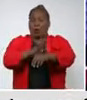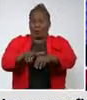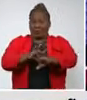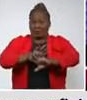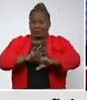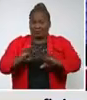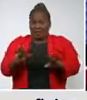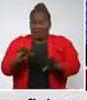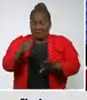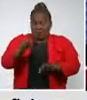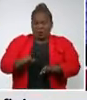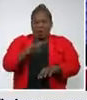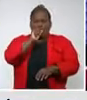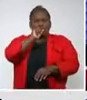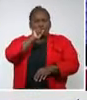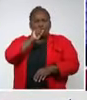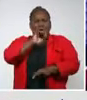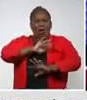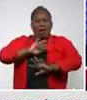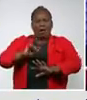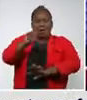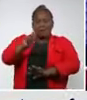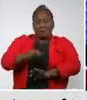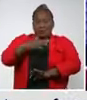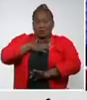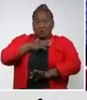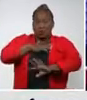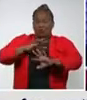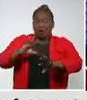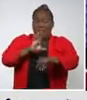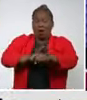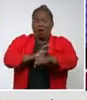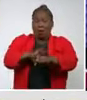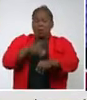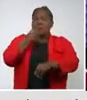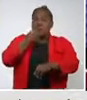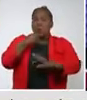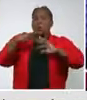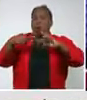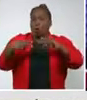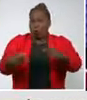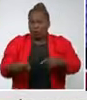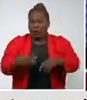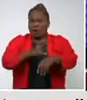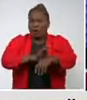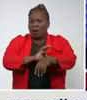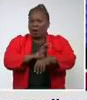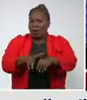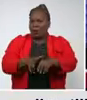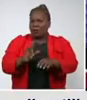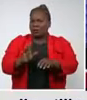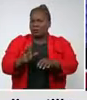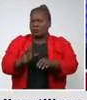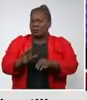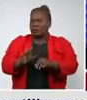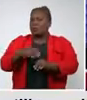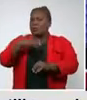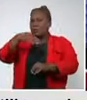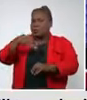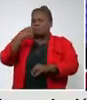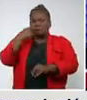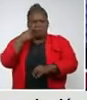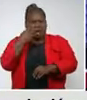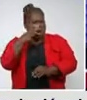tiene el virus, se cura, luego puede padecerlo otra vez. Lázaro, así como tal no hemos tenido